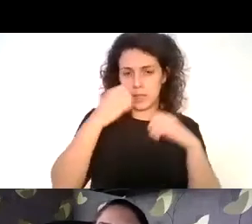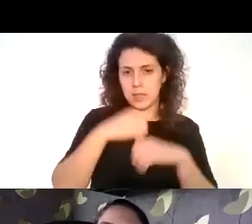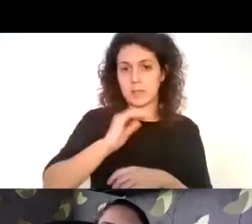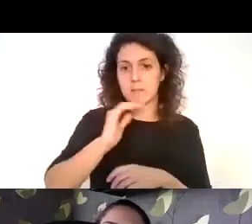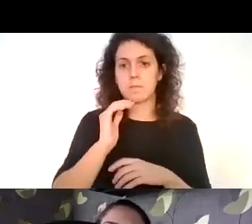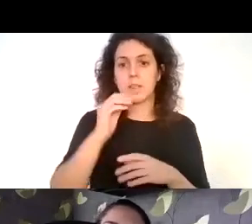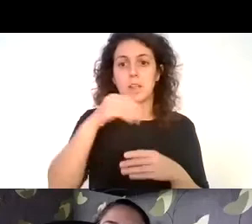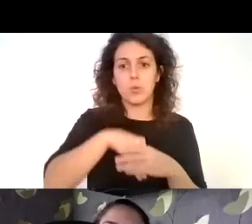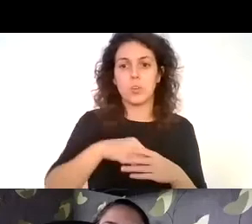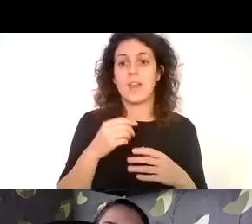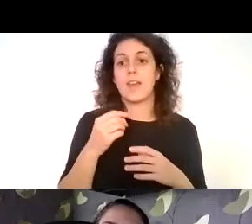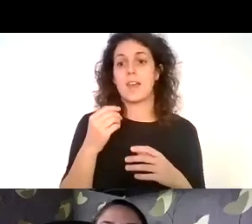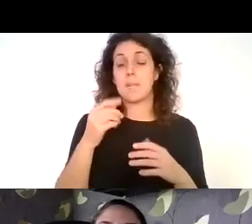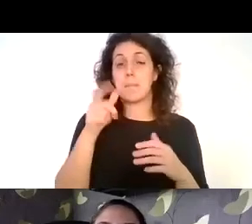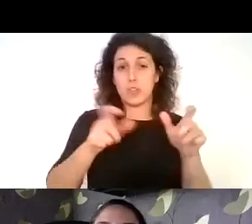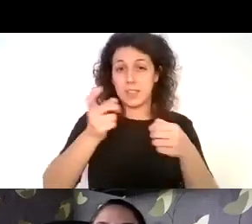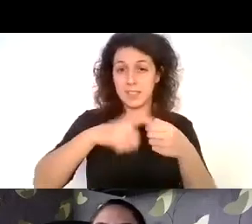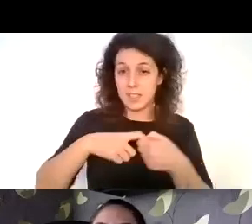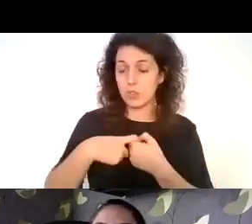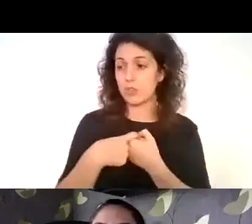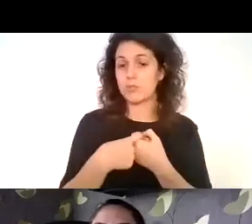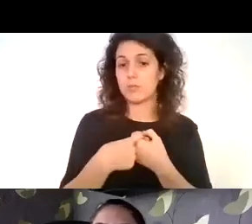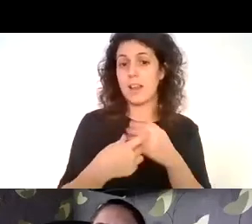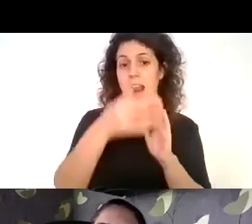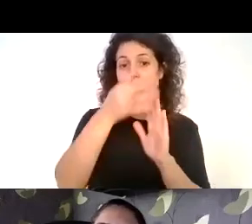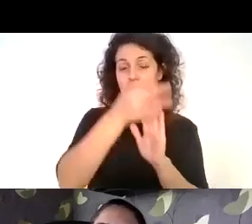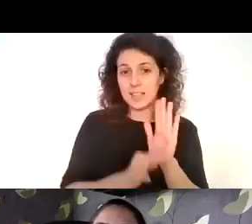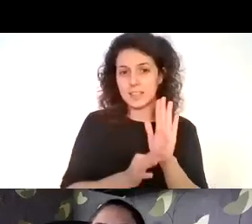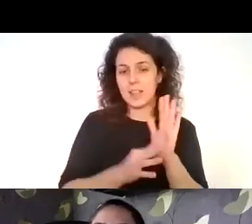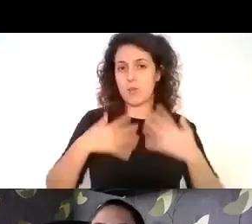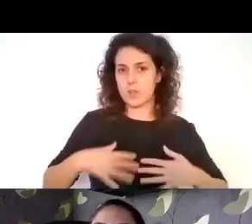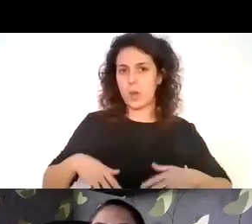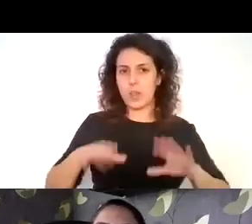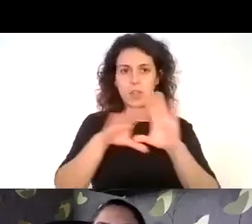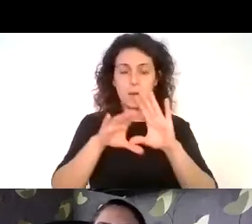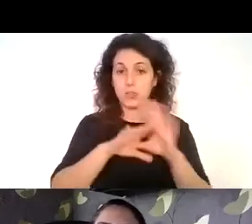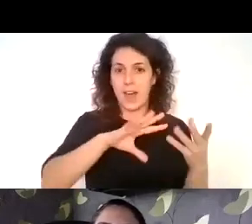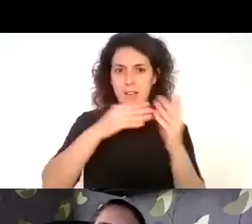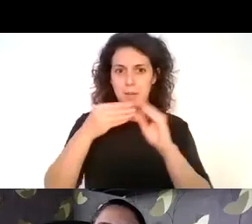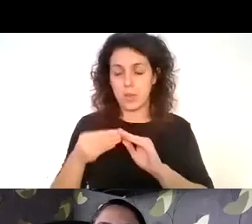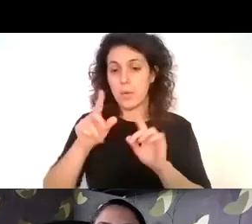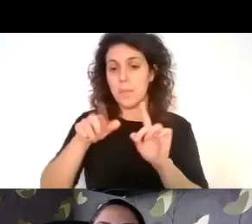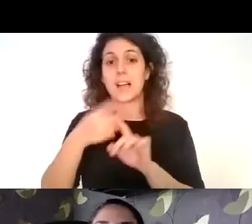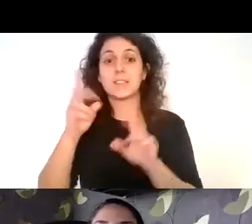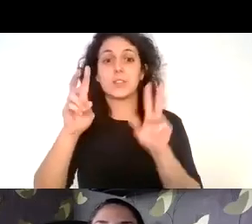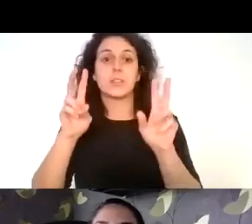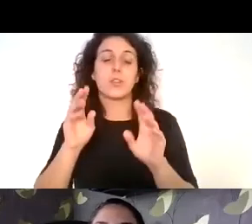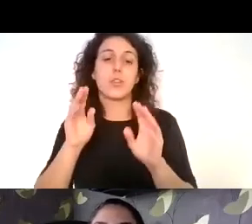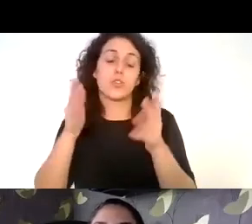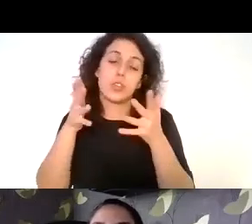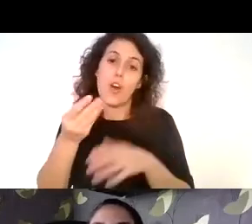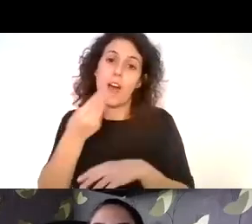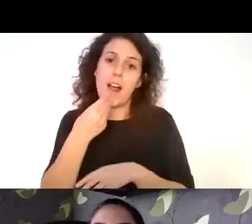inicial a los participantes inscritos con una lista de vestuario y zapatos apropiados, además una sugerencia de alimentos con fuente de